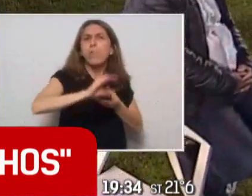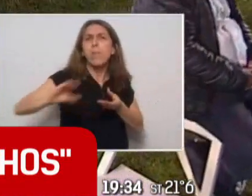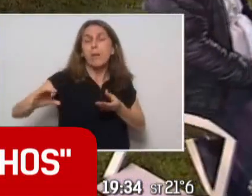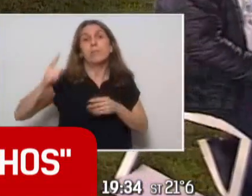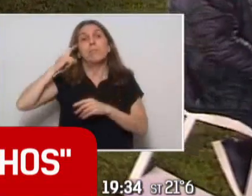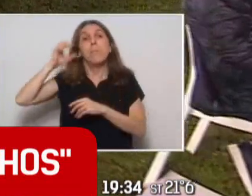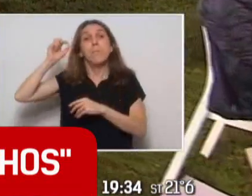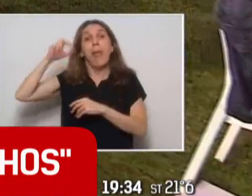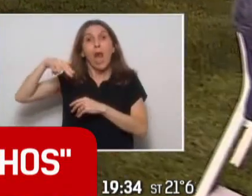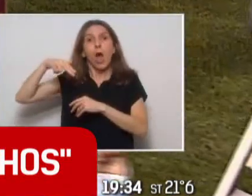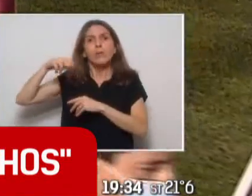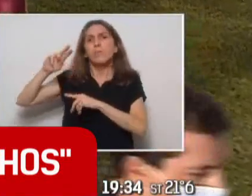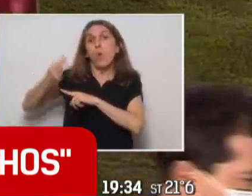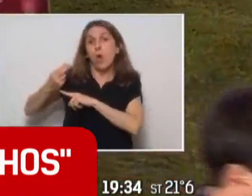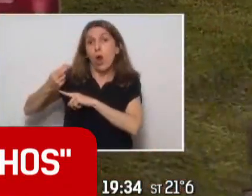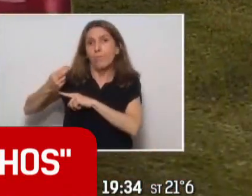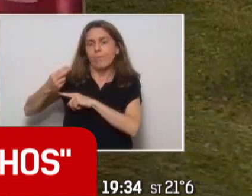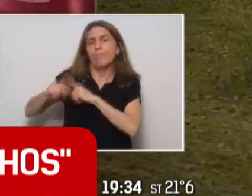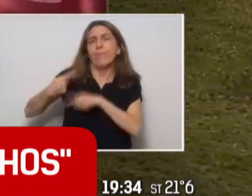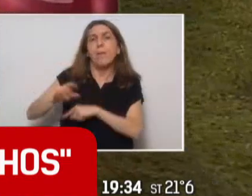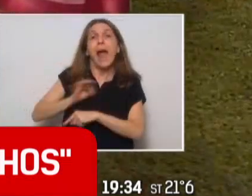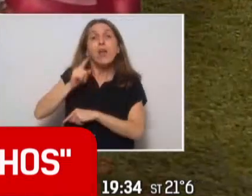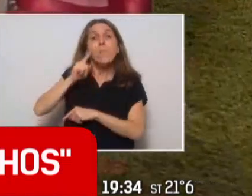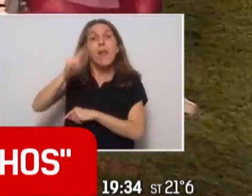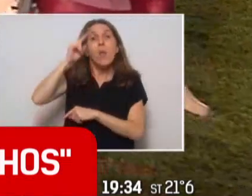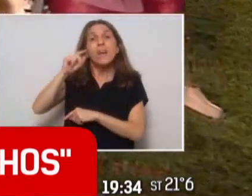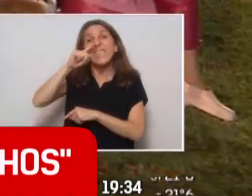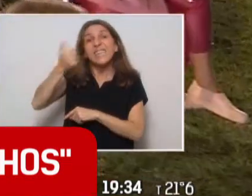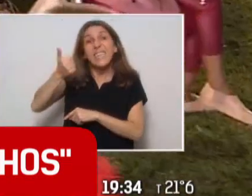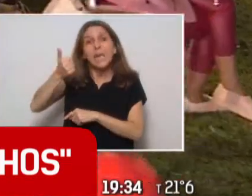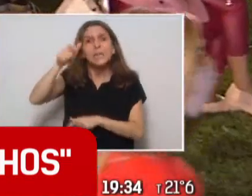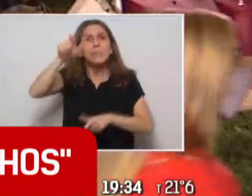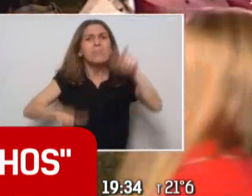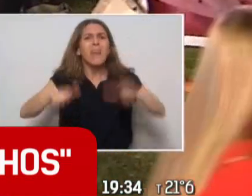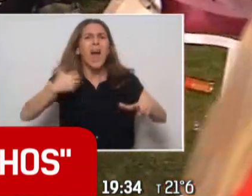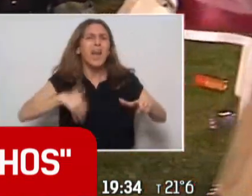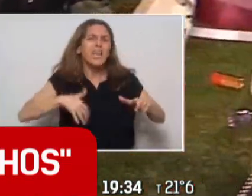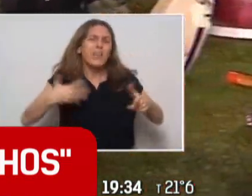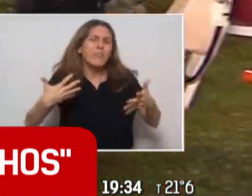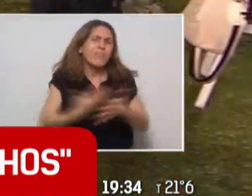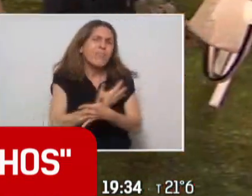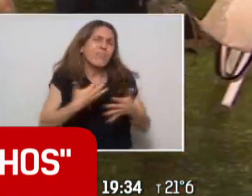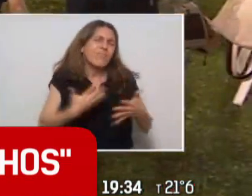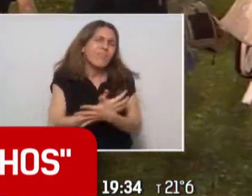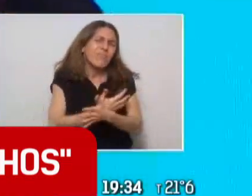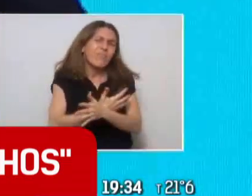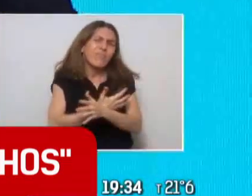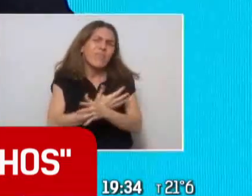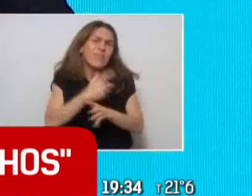murió y en el 76 los argentinos vivimos una tragedia que nunca vamos a